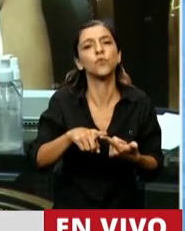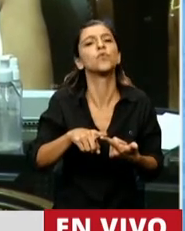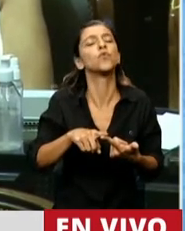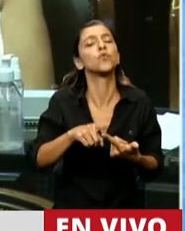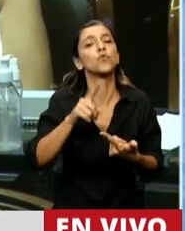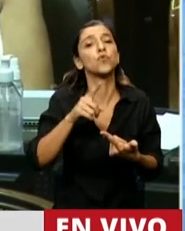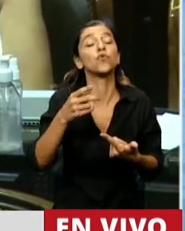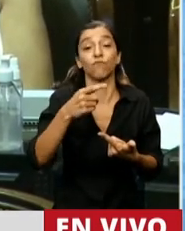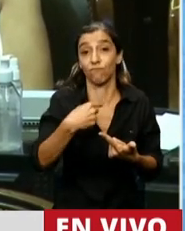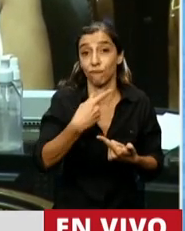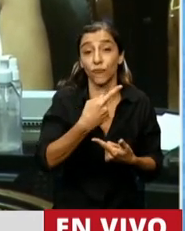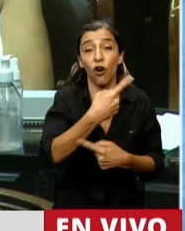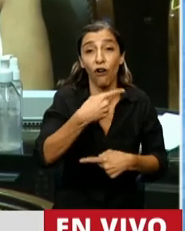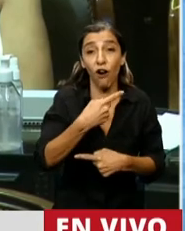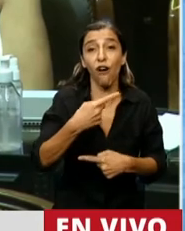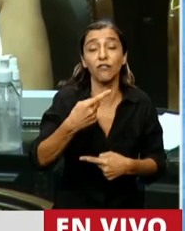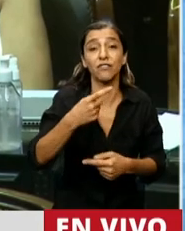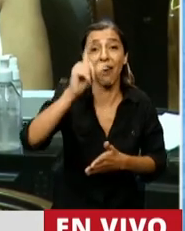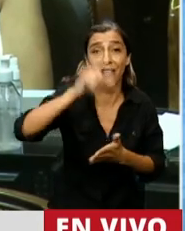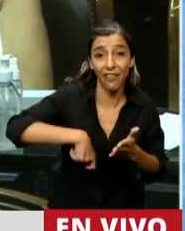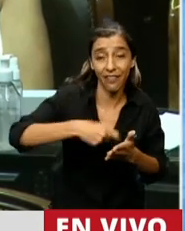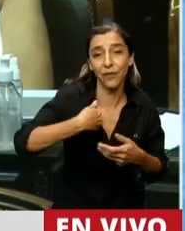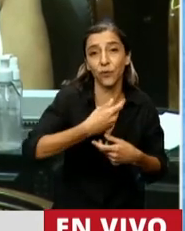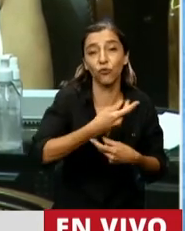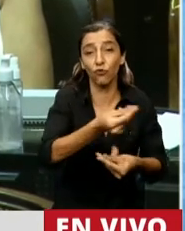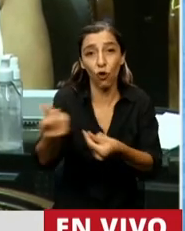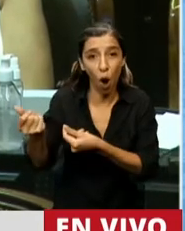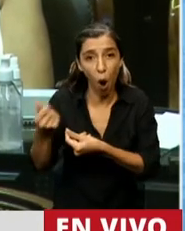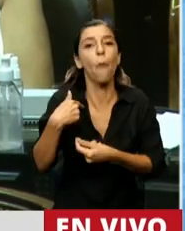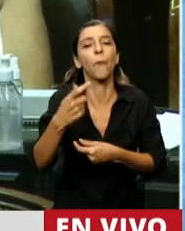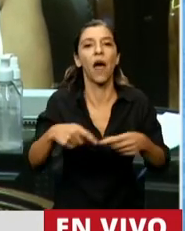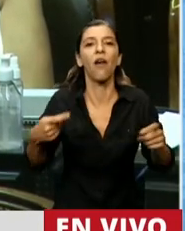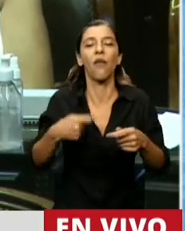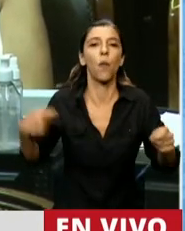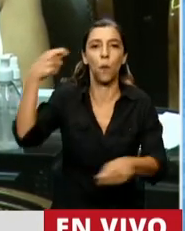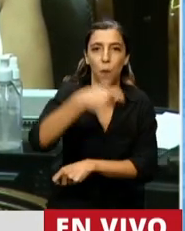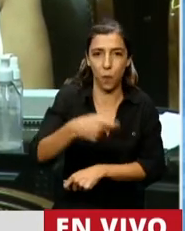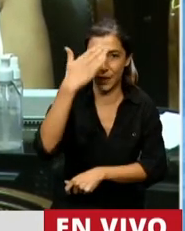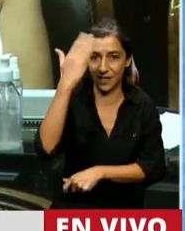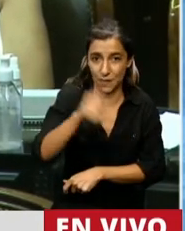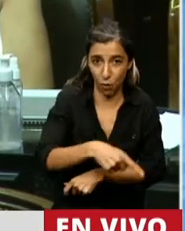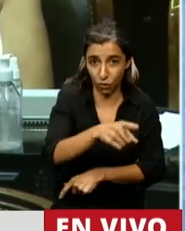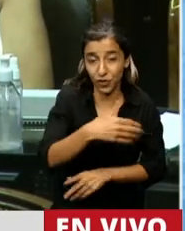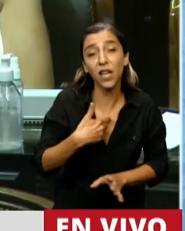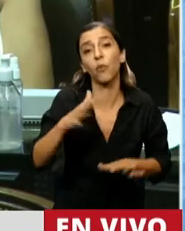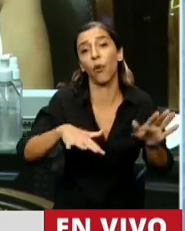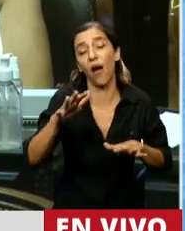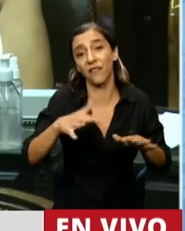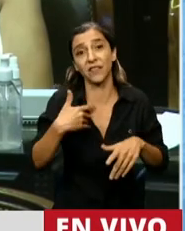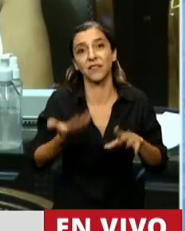de compras con tarjeta de débito del 15%, lo que también implica, porque a veces hay aumentos directos y a veces hay